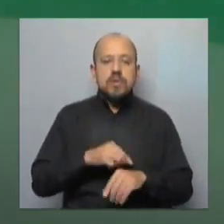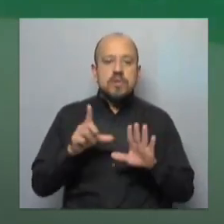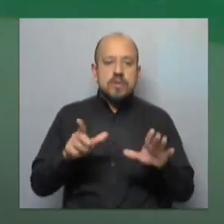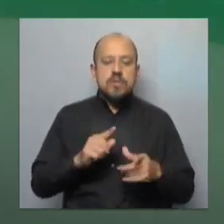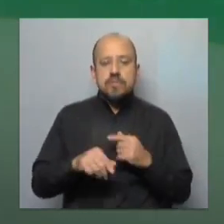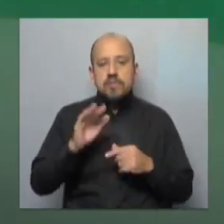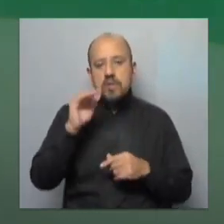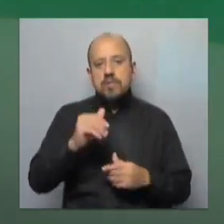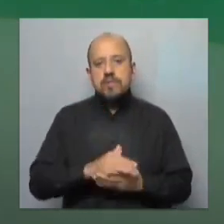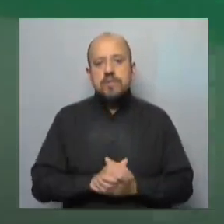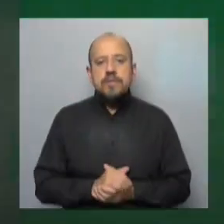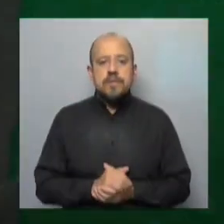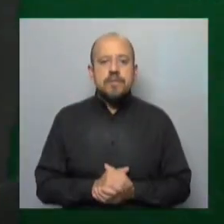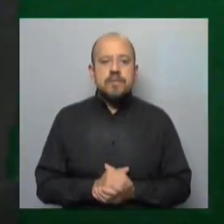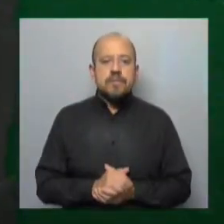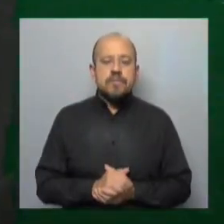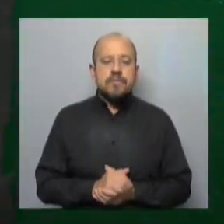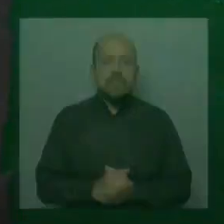que pasen bien